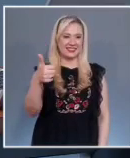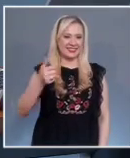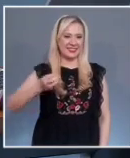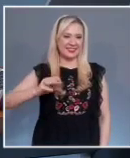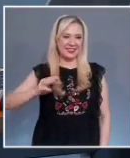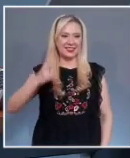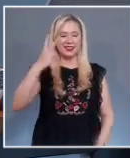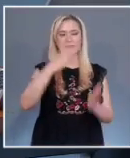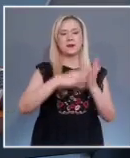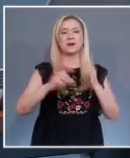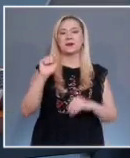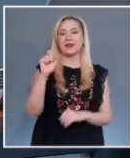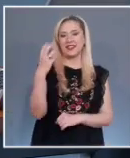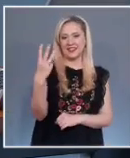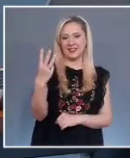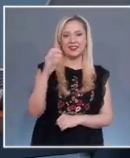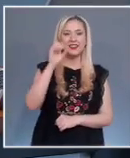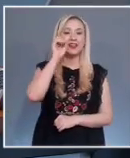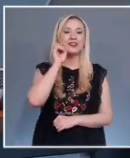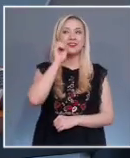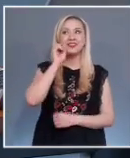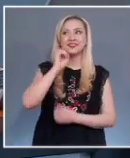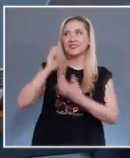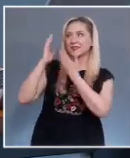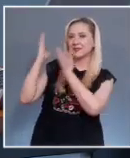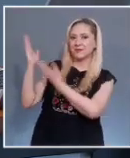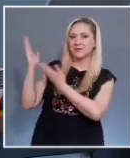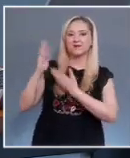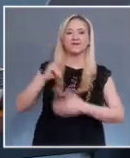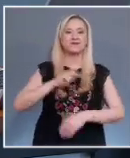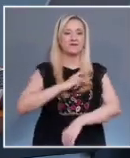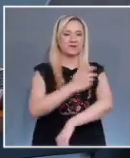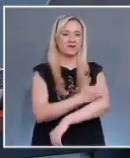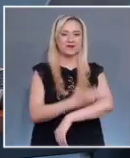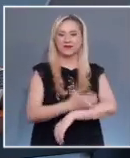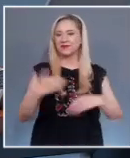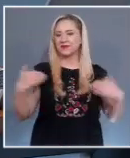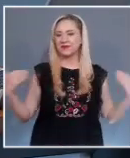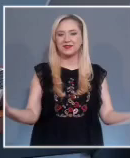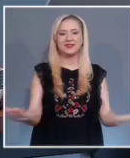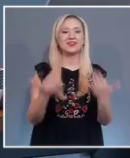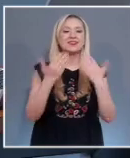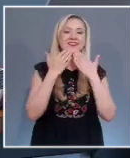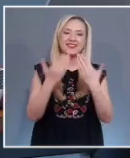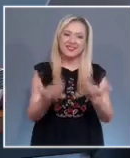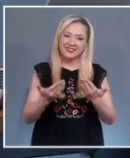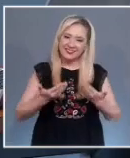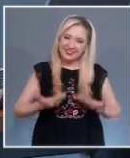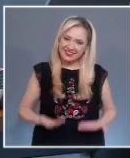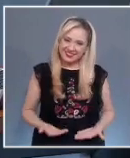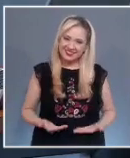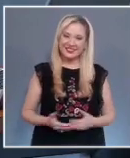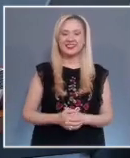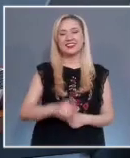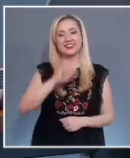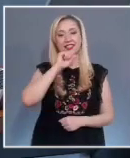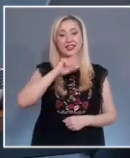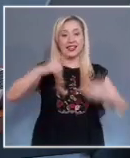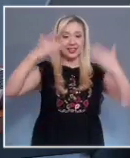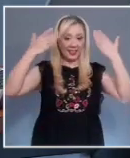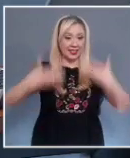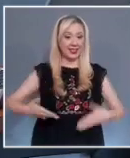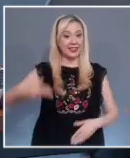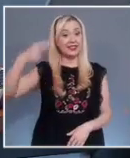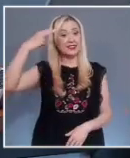Oscar González y a nombre de todo este equipo de trabajo le damos la más cordial bienvenida y saludamos a mi compañera Nidia